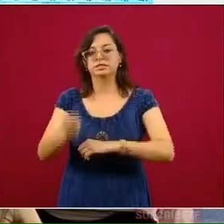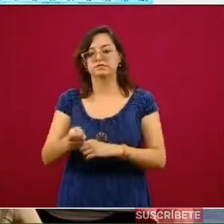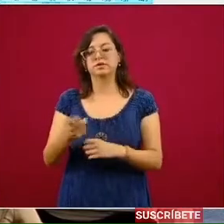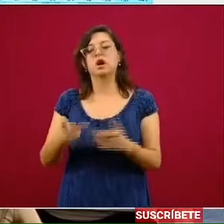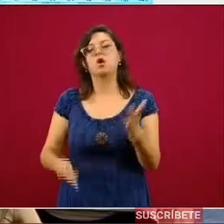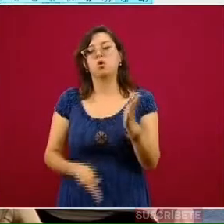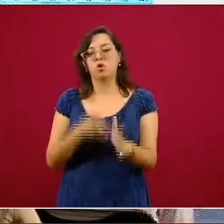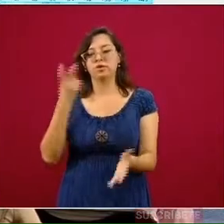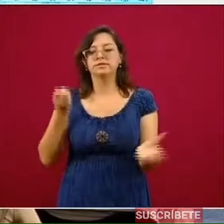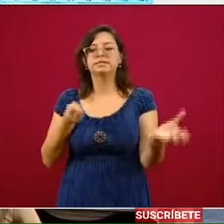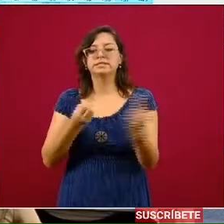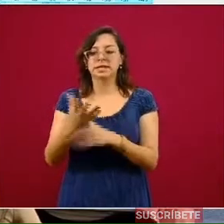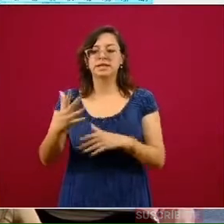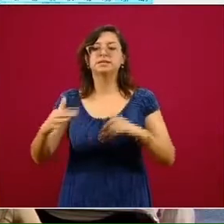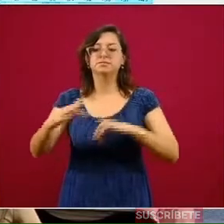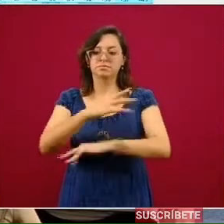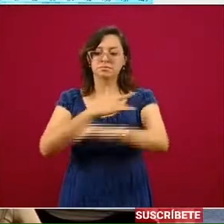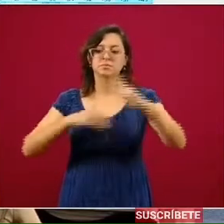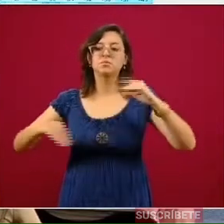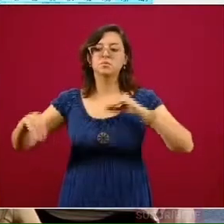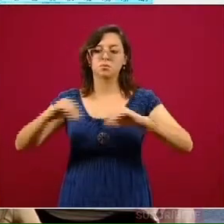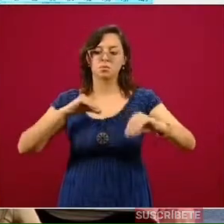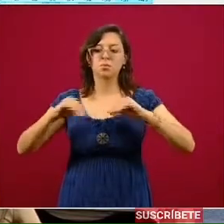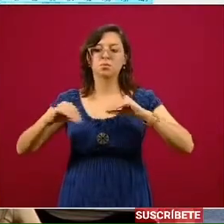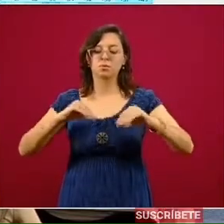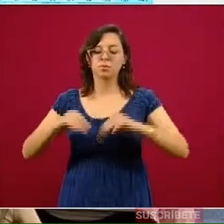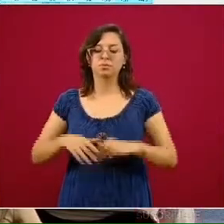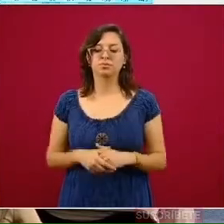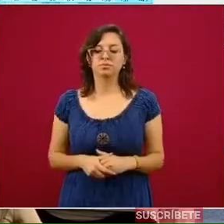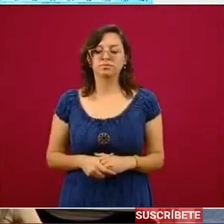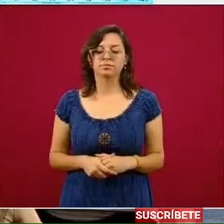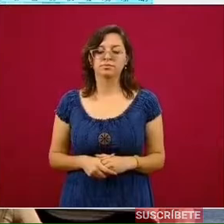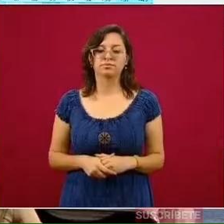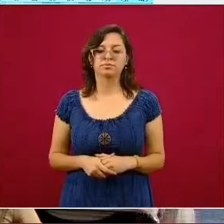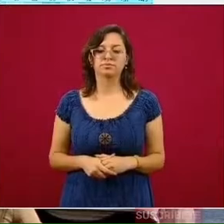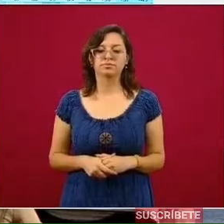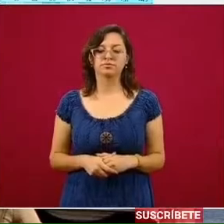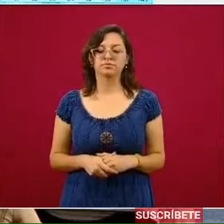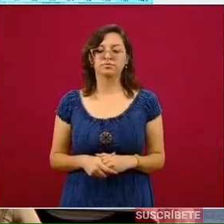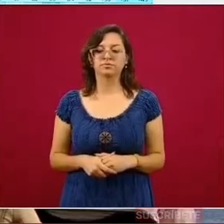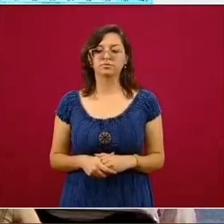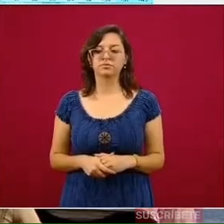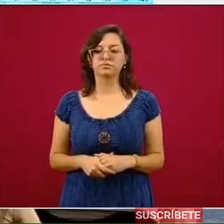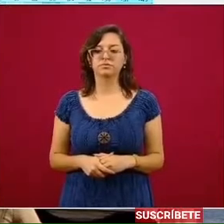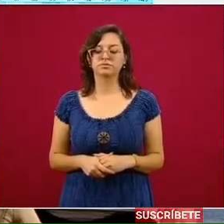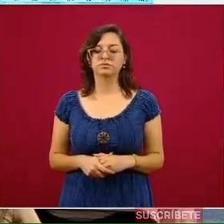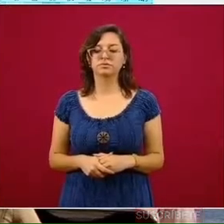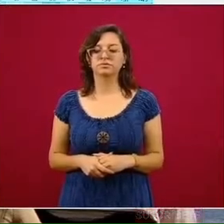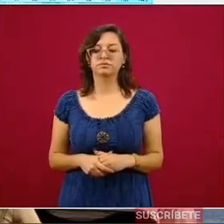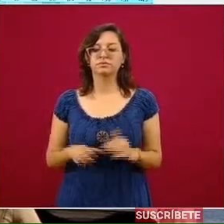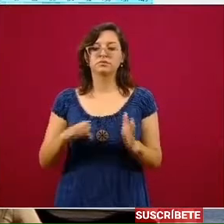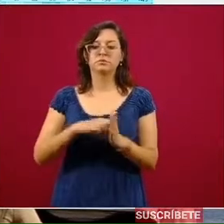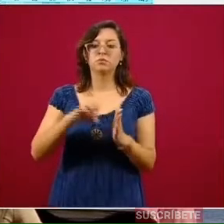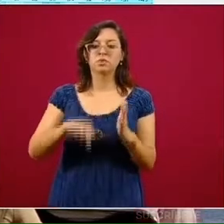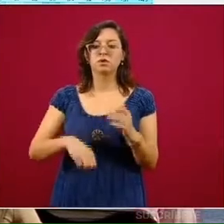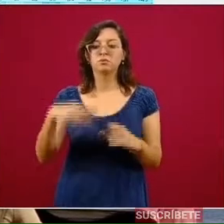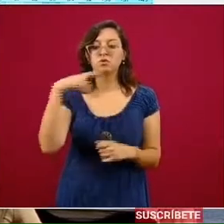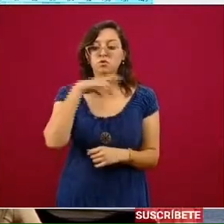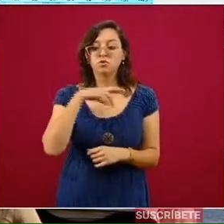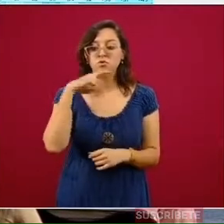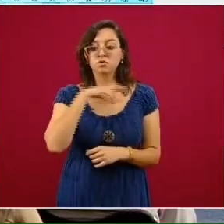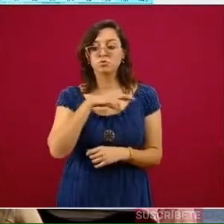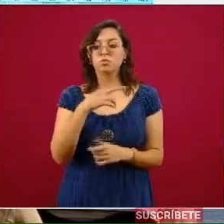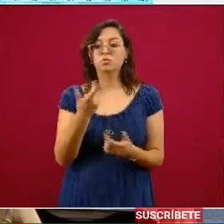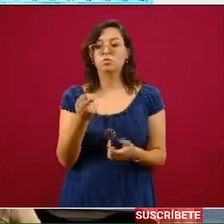va volviendo más un azul más oscuro, quiere decir que esa movilidad disminuyó. Vamos a poner ejemplos rápidos. Por